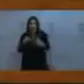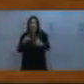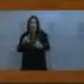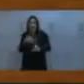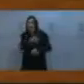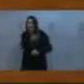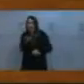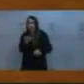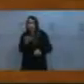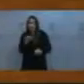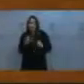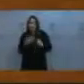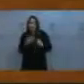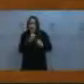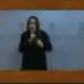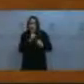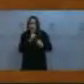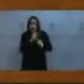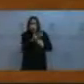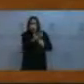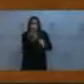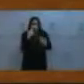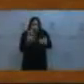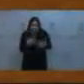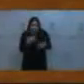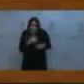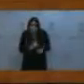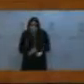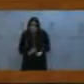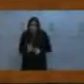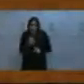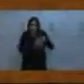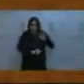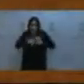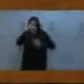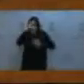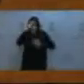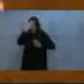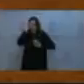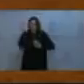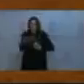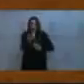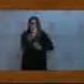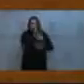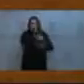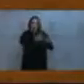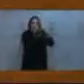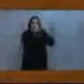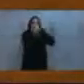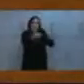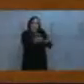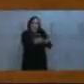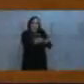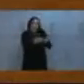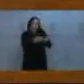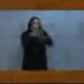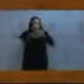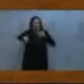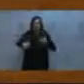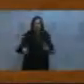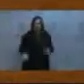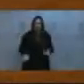consejero? Ustedes no conocen la realidad y ese es el primer problema que tenemos. Ustedes viven en un mundo al margen de